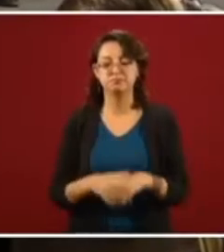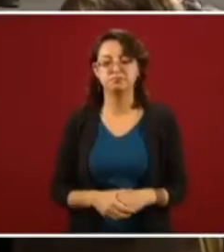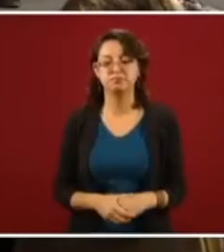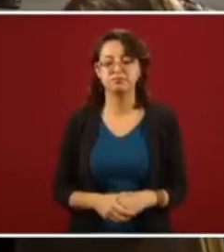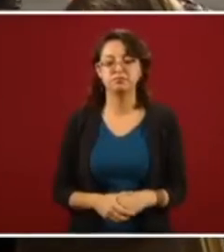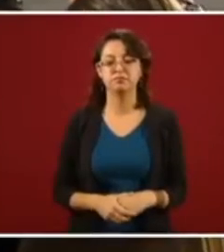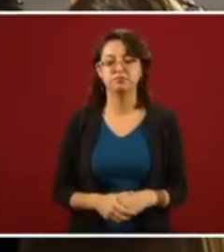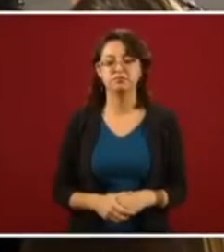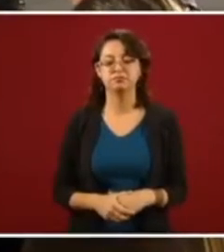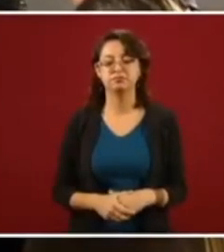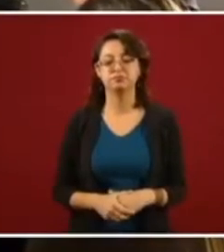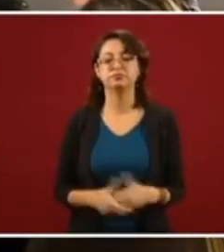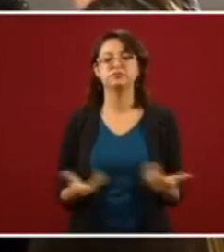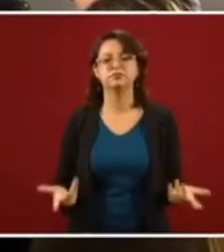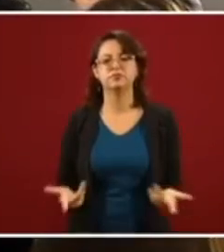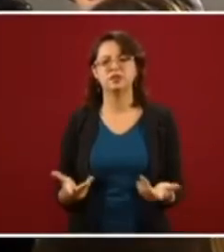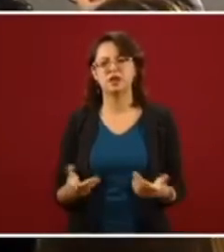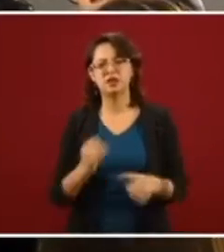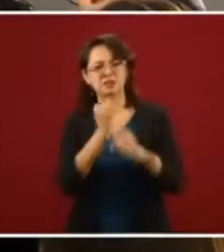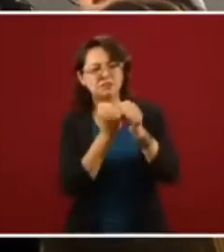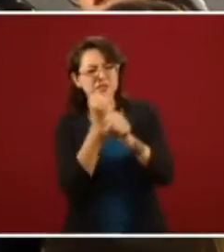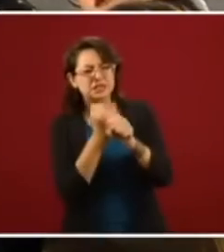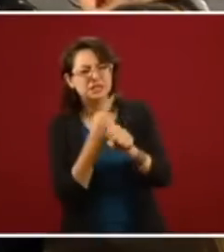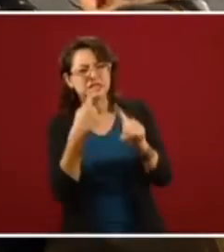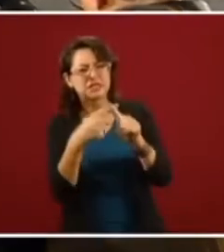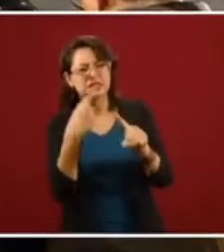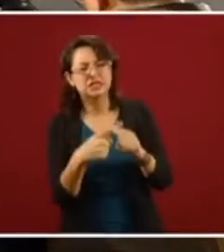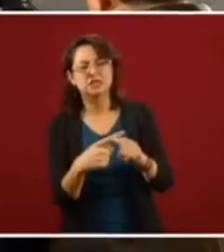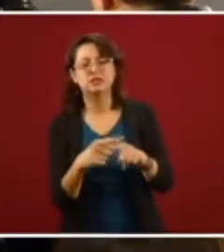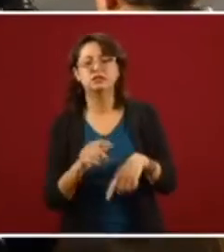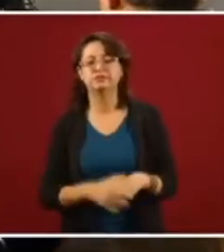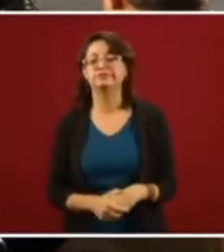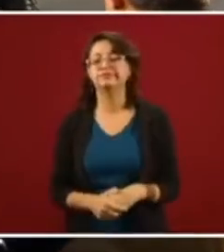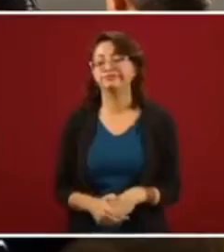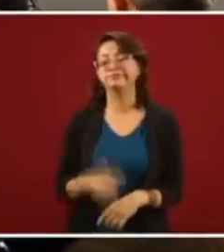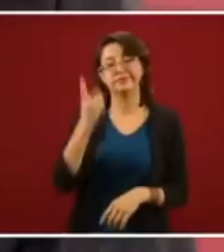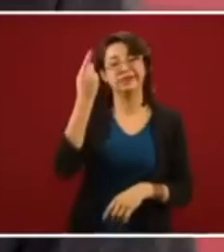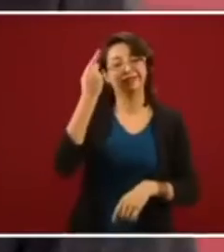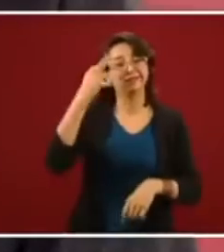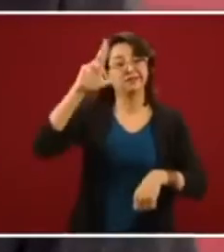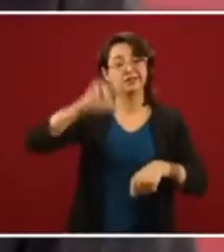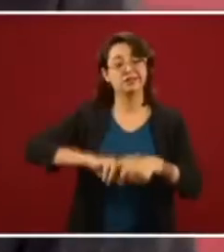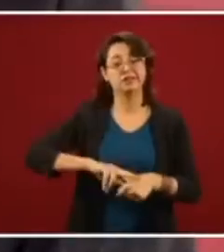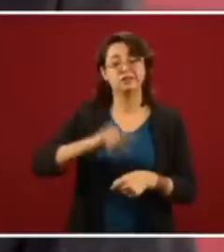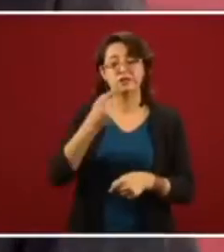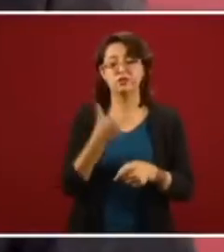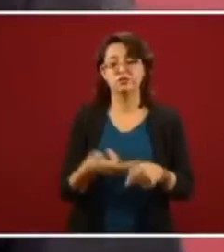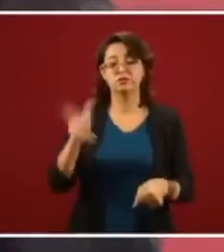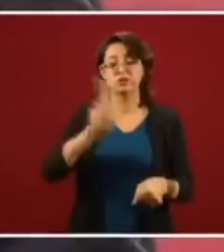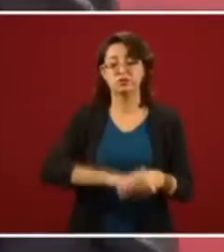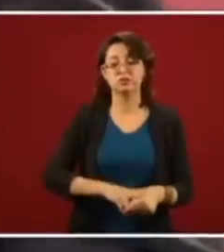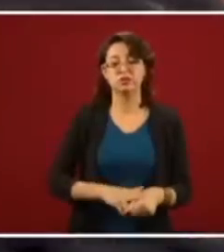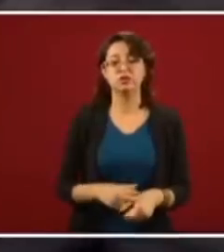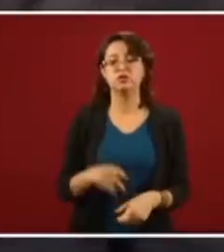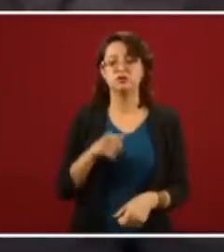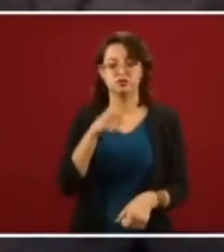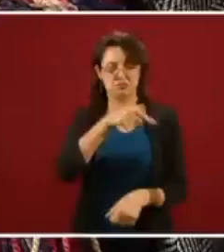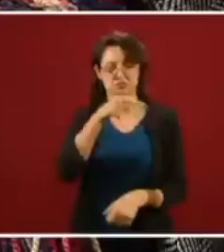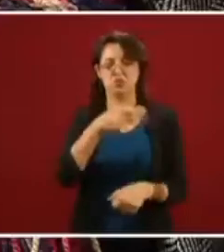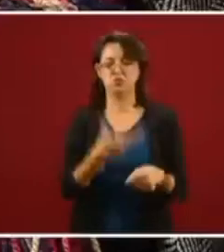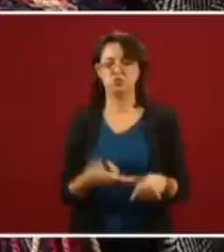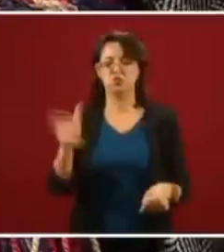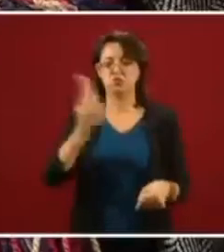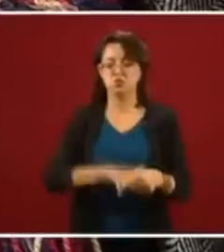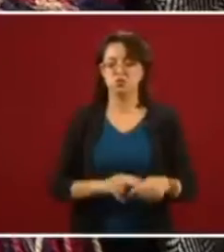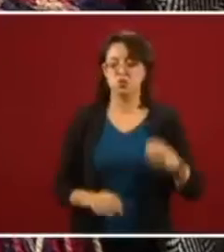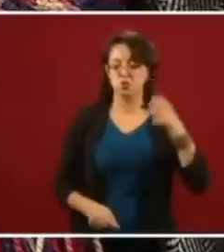sobre ¿Contra quiénes serían en concreto? Contra los directores. ¿De qué hospitales? De este hospital. ¿De los